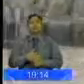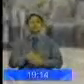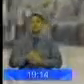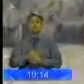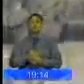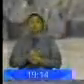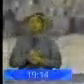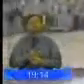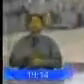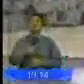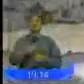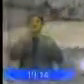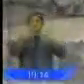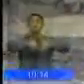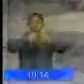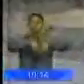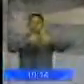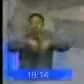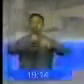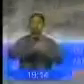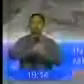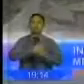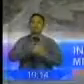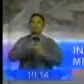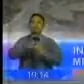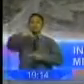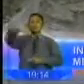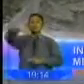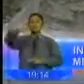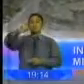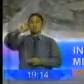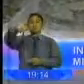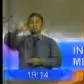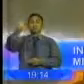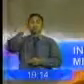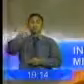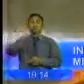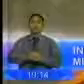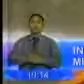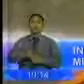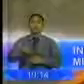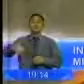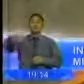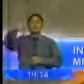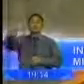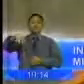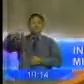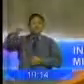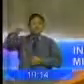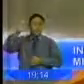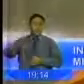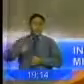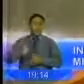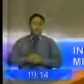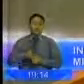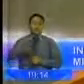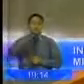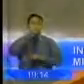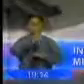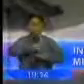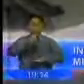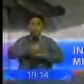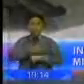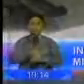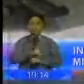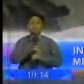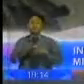La central hidroeléctrica Minas San Francisco, levantada entre las provincias de Azuay y El Oro, fue construida por la Corporación Eléctrica del Ecuador CELEGP a través de la unidad de